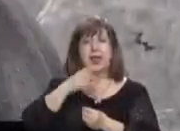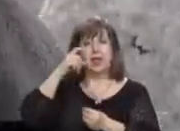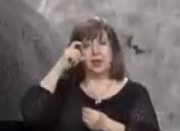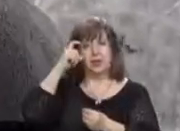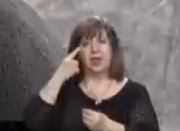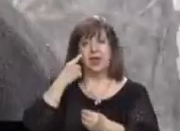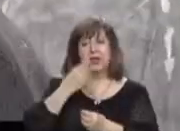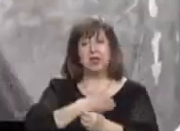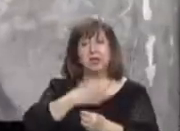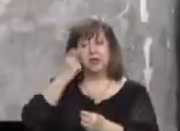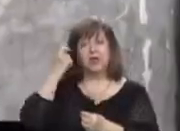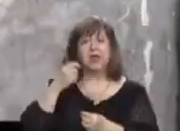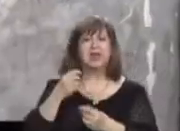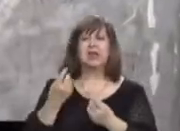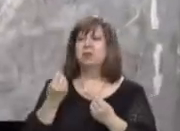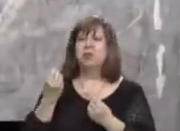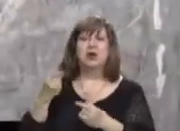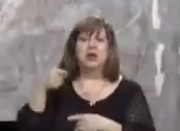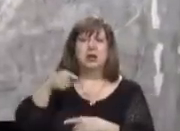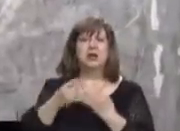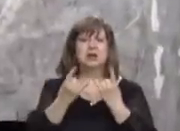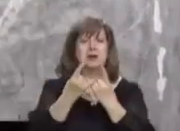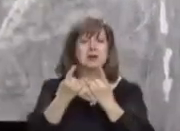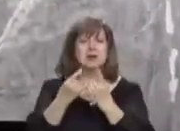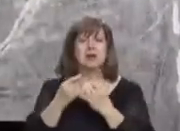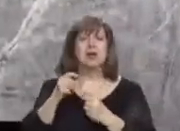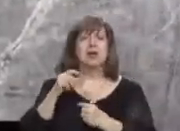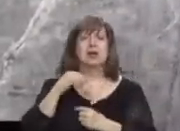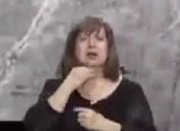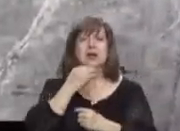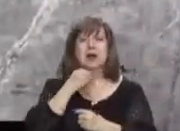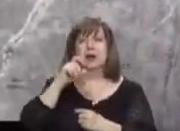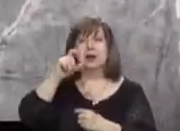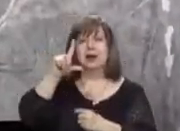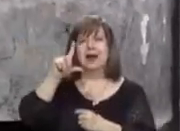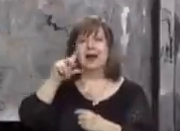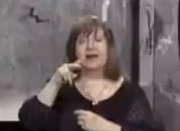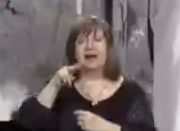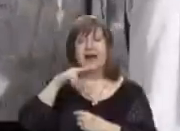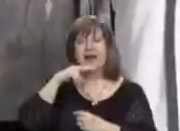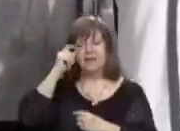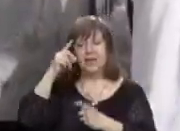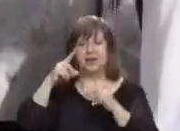sí. ¿Qué le falta? ¿La clave de seguridad social? Claro, la clave de seguridad social. Disculpe.